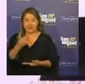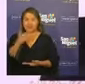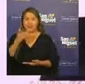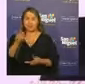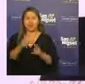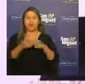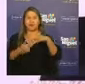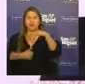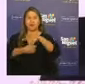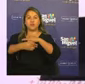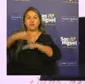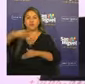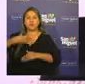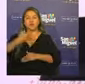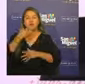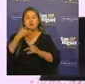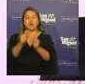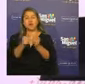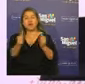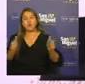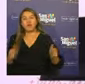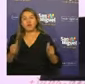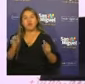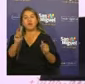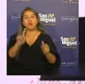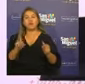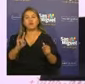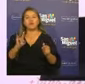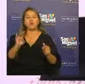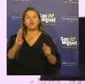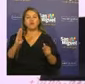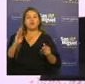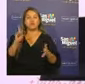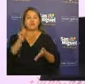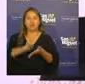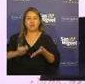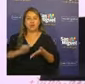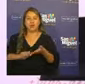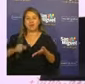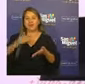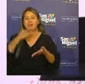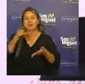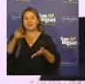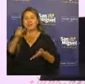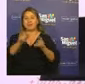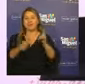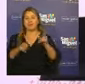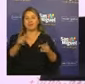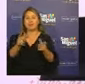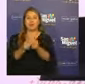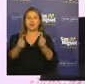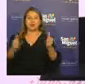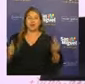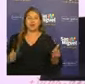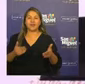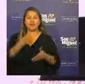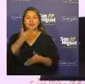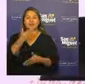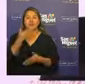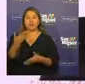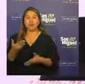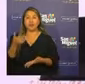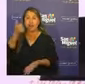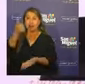y todas las autoridades, sus secretarias, diputados, nuestros consejeros regionales, a la Caro, a la Karina, a la Claudina, a